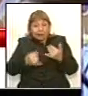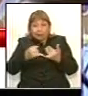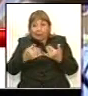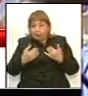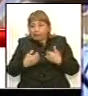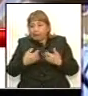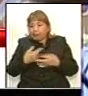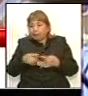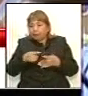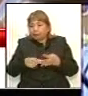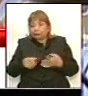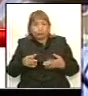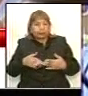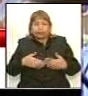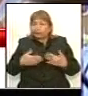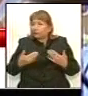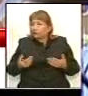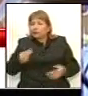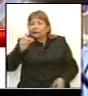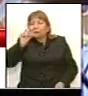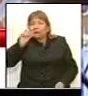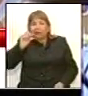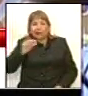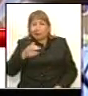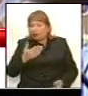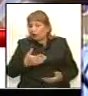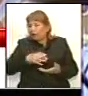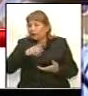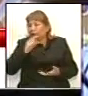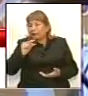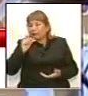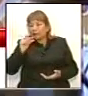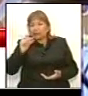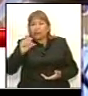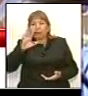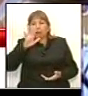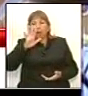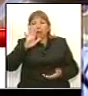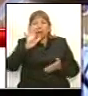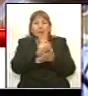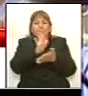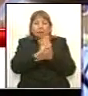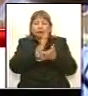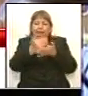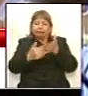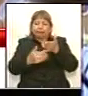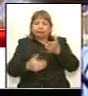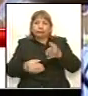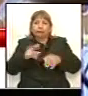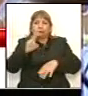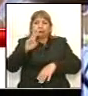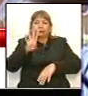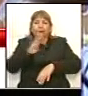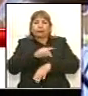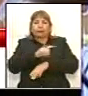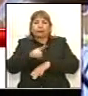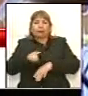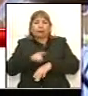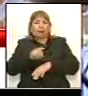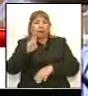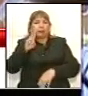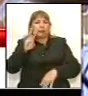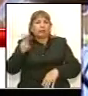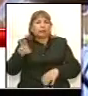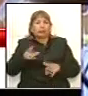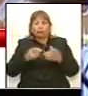esos. No pueden ser de ese tamaño. No puede ser más de 5 hojas de 24 horas, 32 horas. ¿Cómo